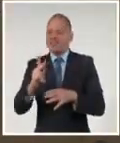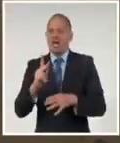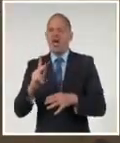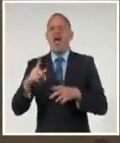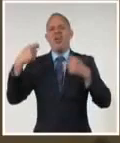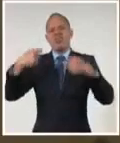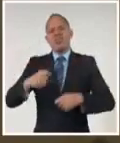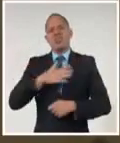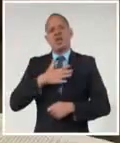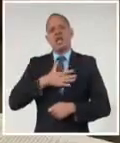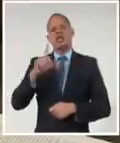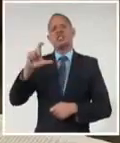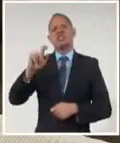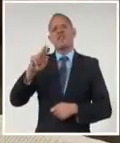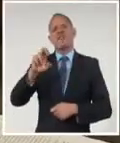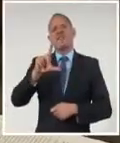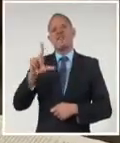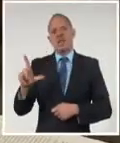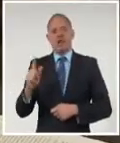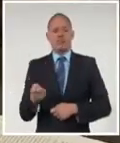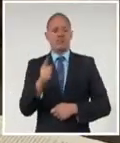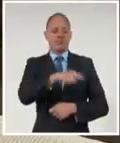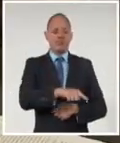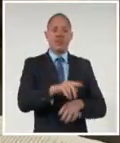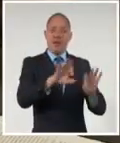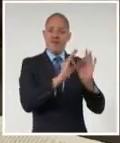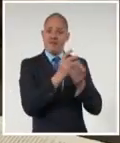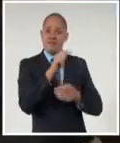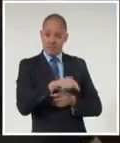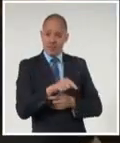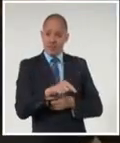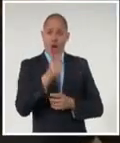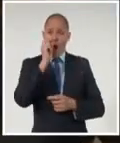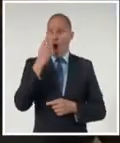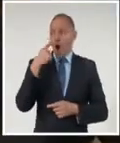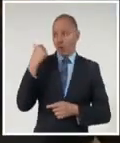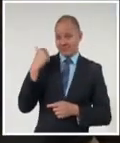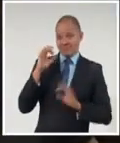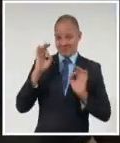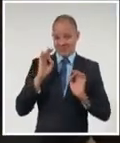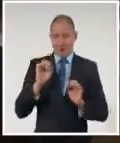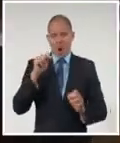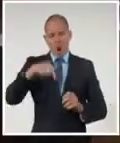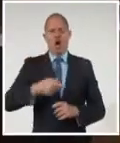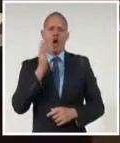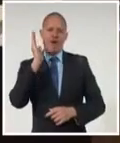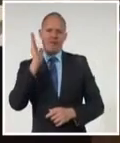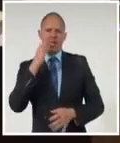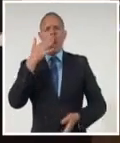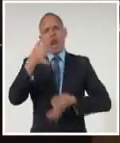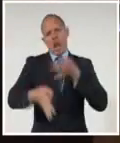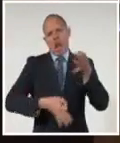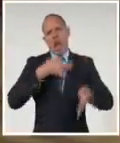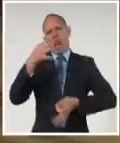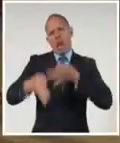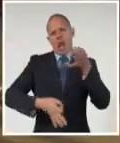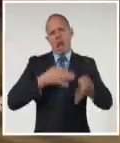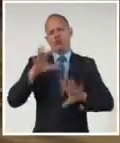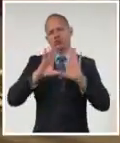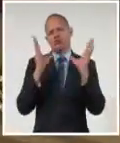Unión Nacional de Juristas, doctor Leonardo Pérez Gallardo, ofreció una conferencia magistral